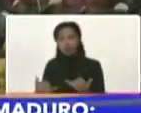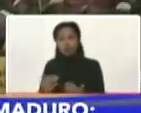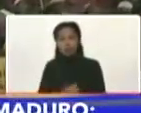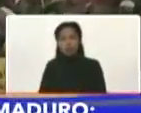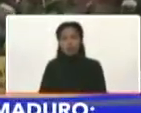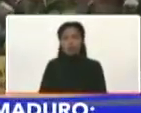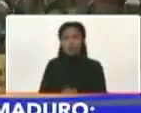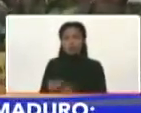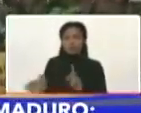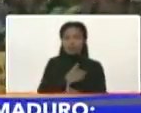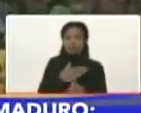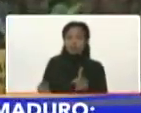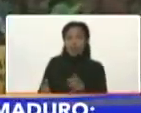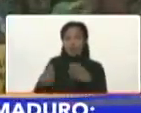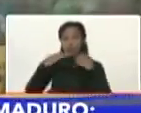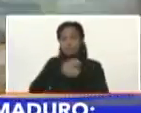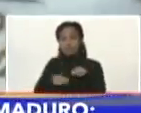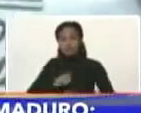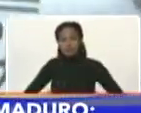Basta de asonadas militares.